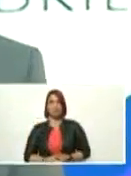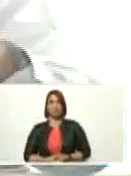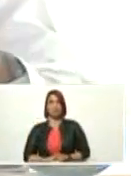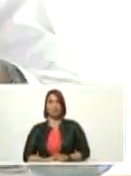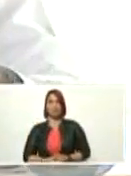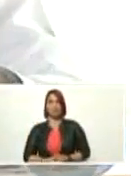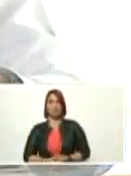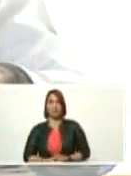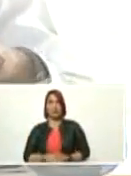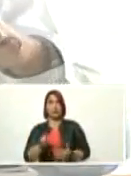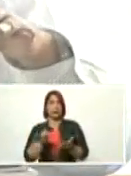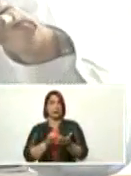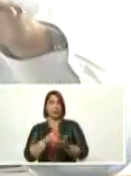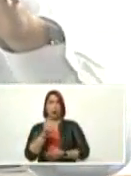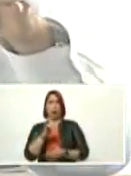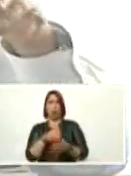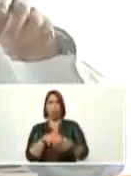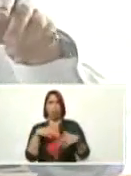Entre estos libros que tengo aquí,